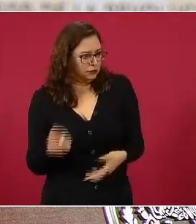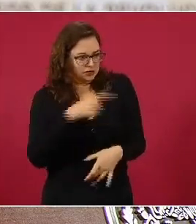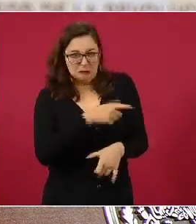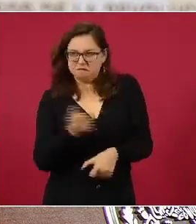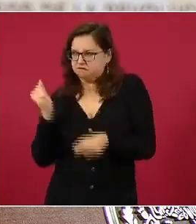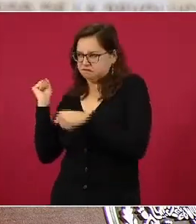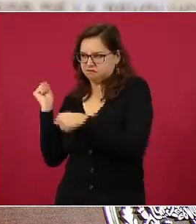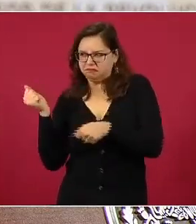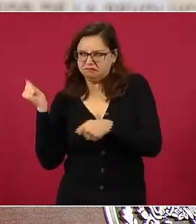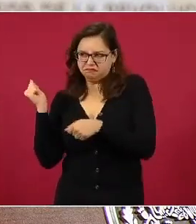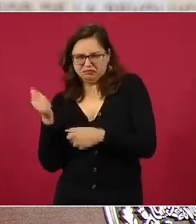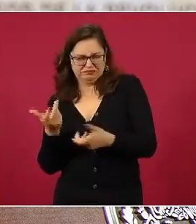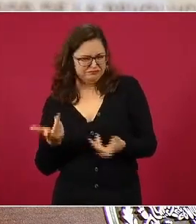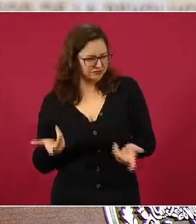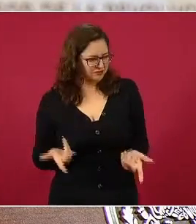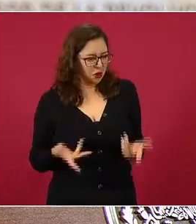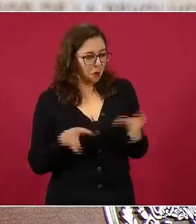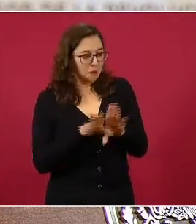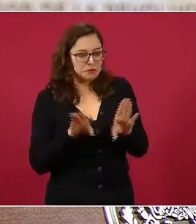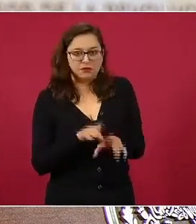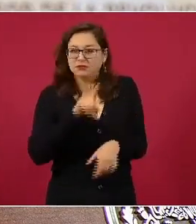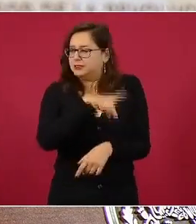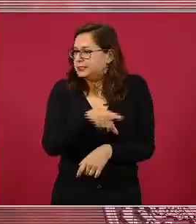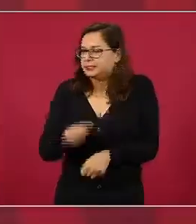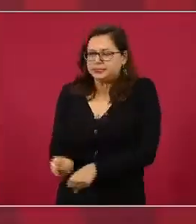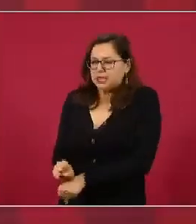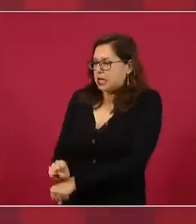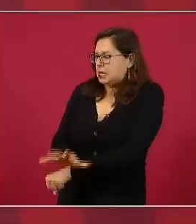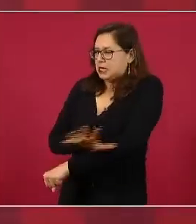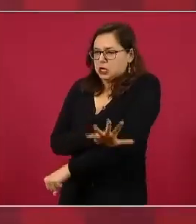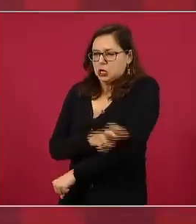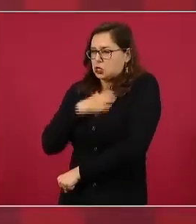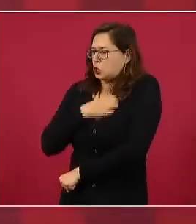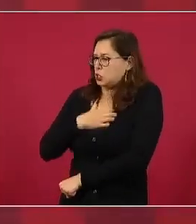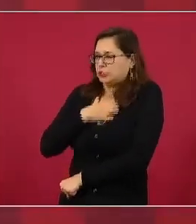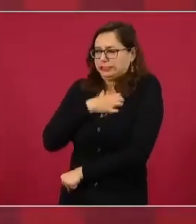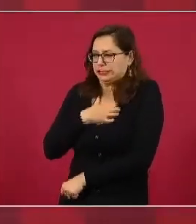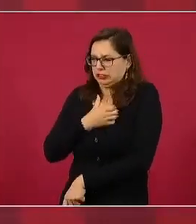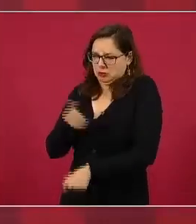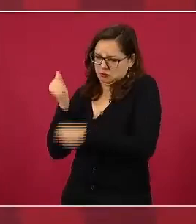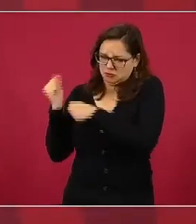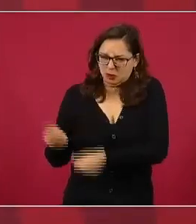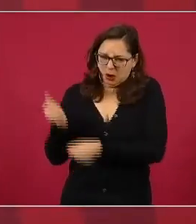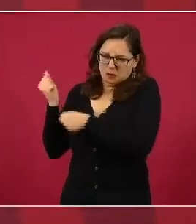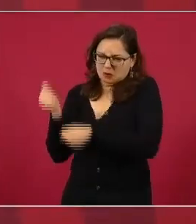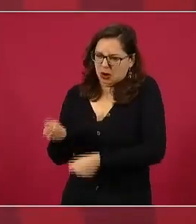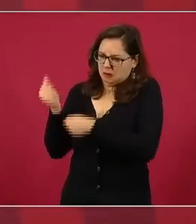entusiasman con eso. No han entendido